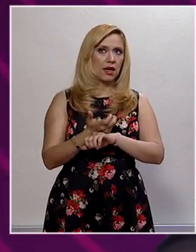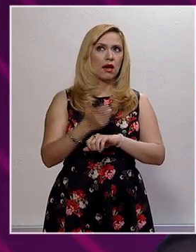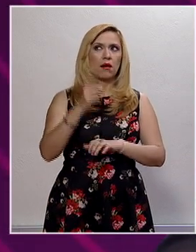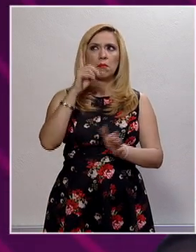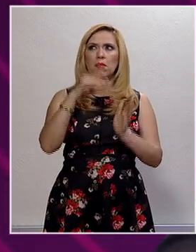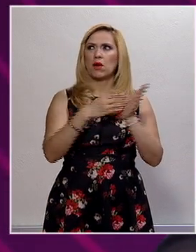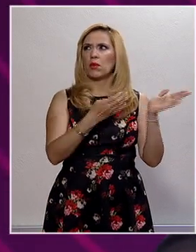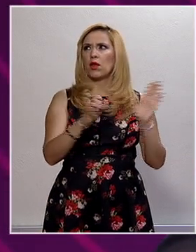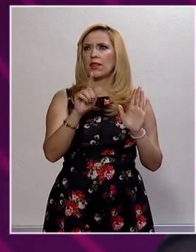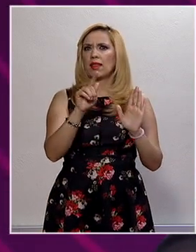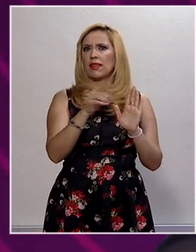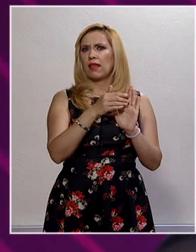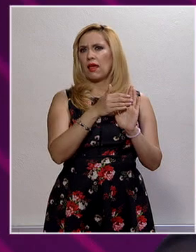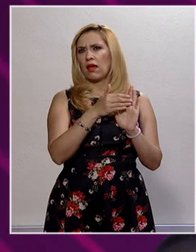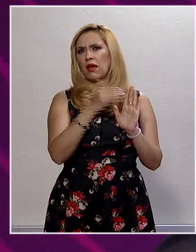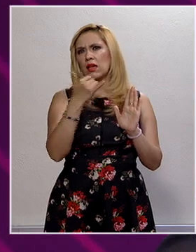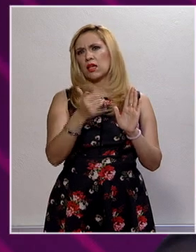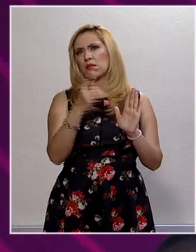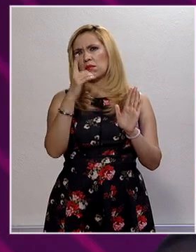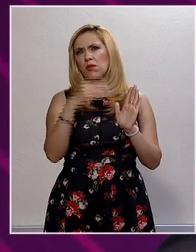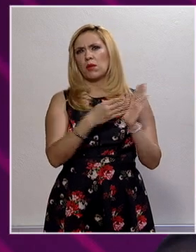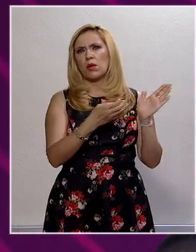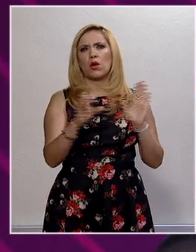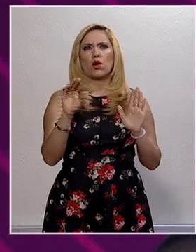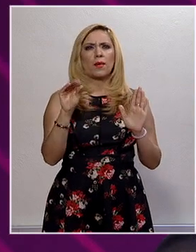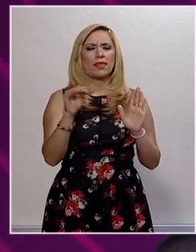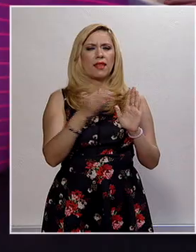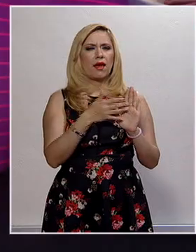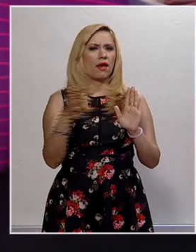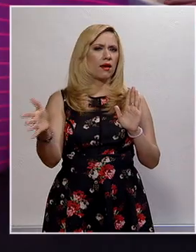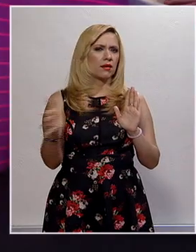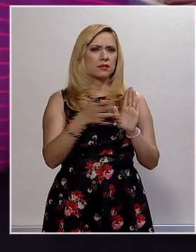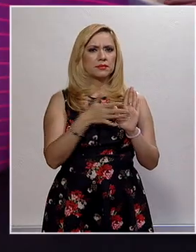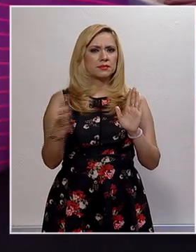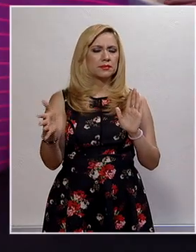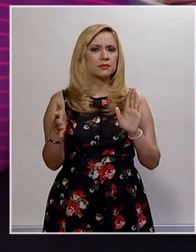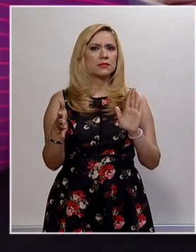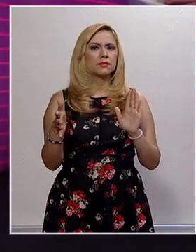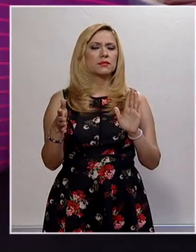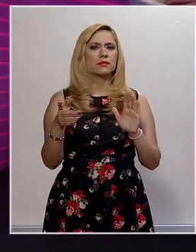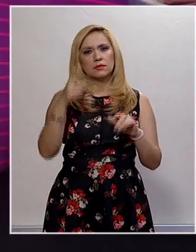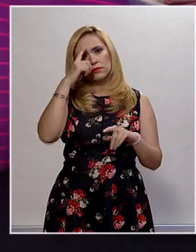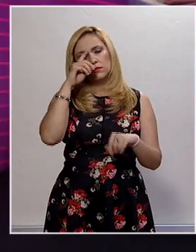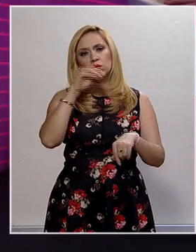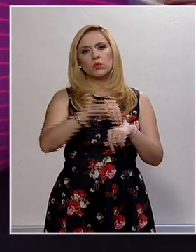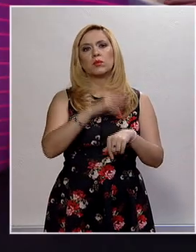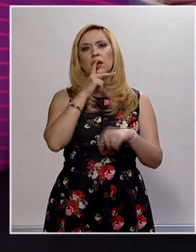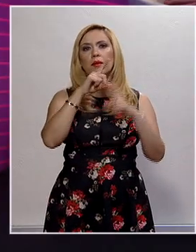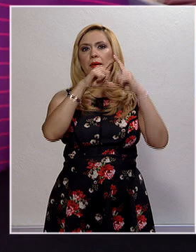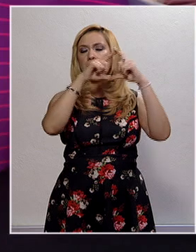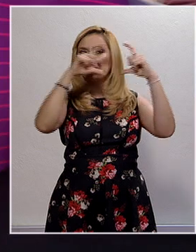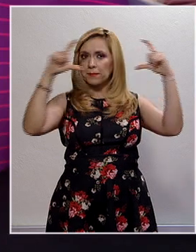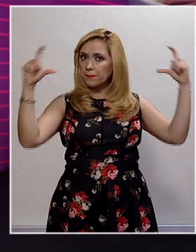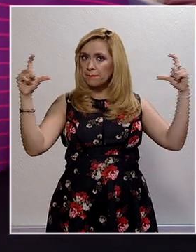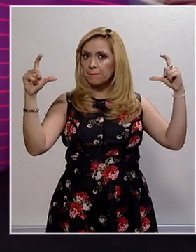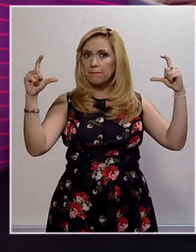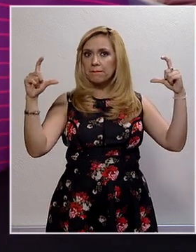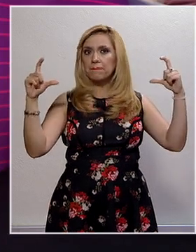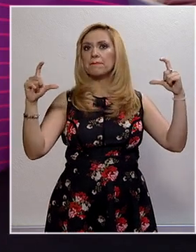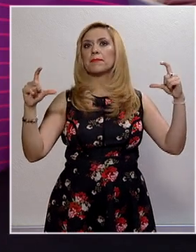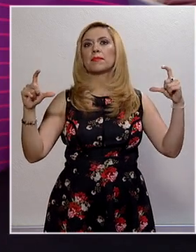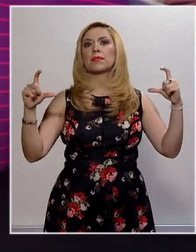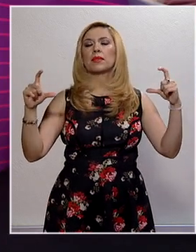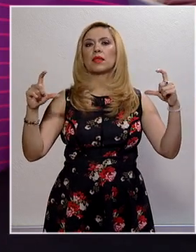años 70 y luego en los años 90 trabaja este concepto y le da un